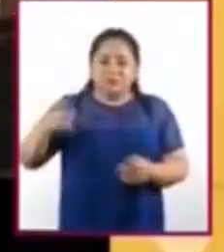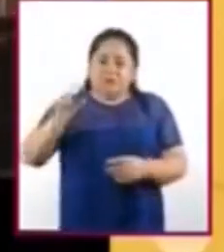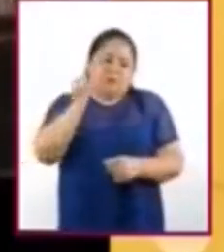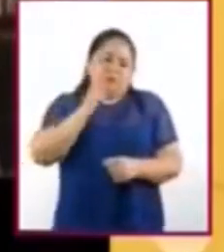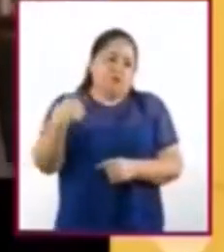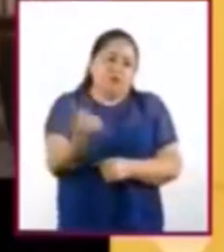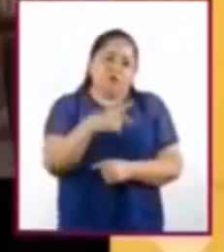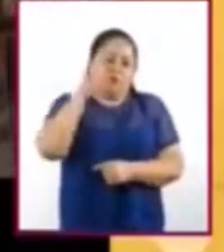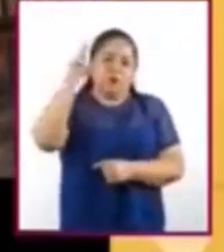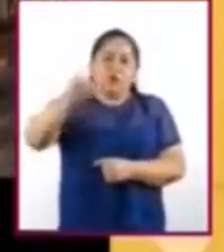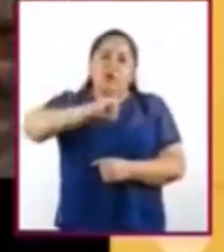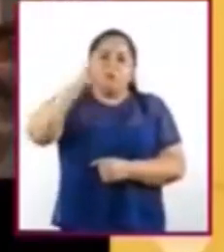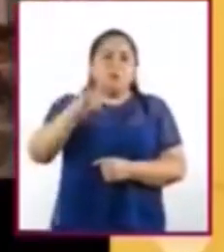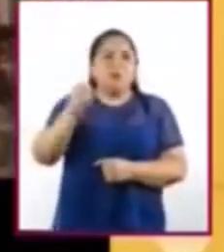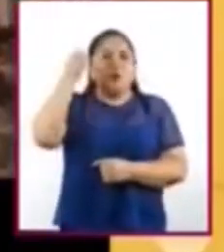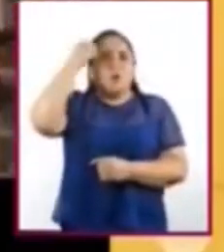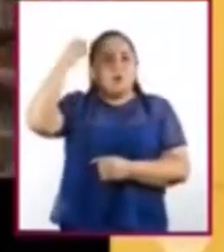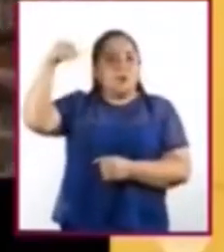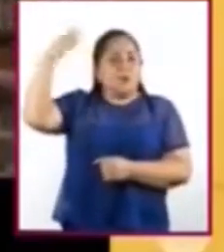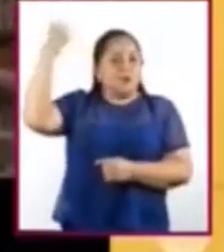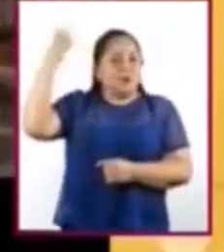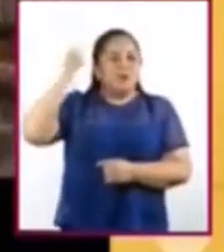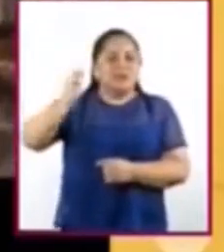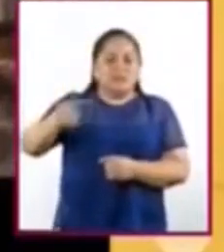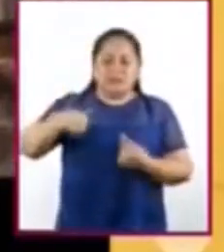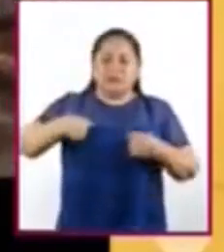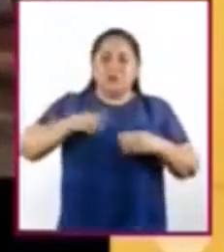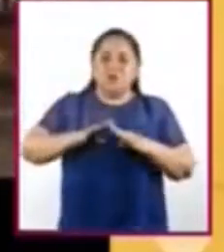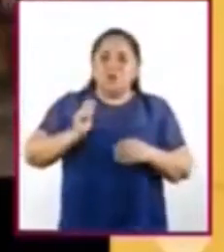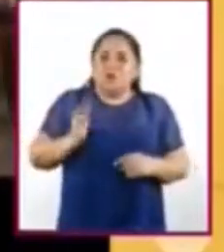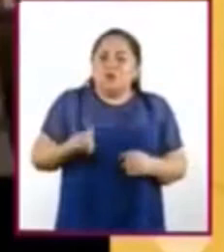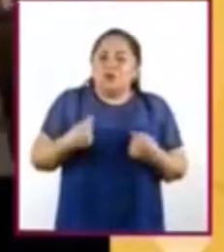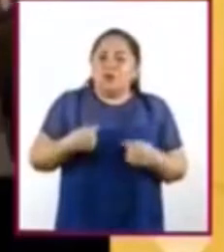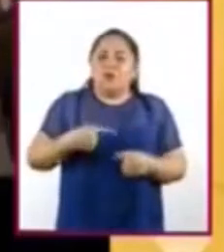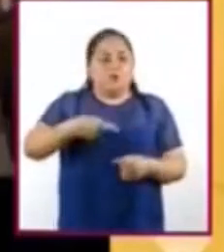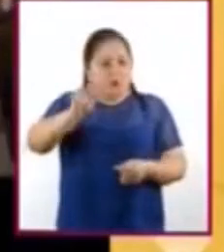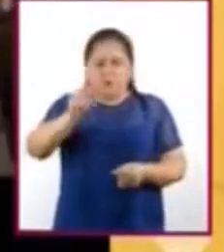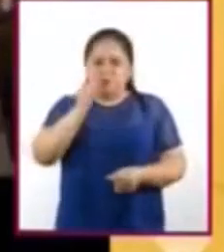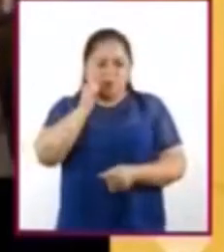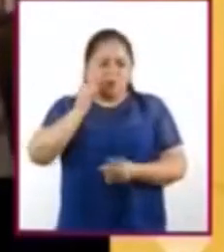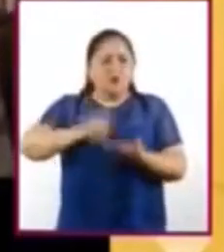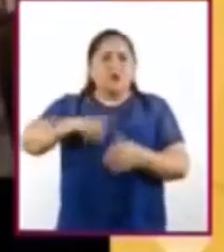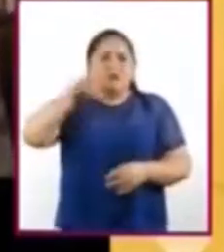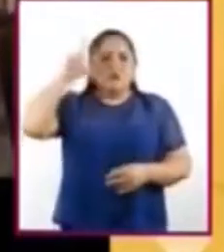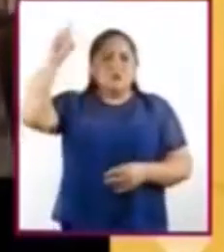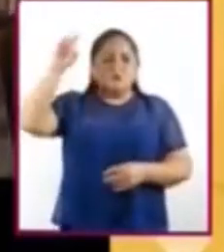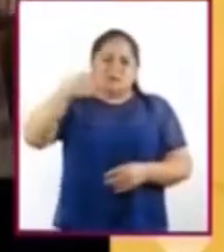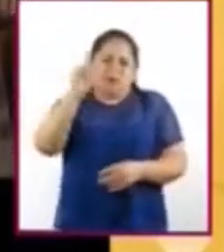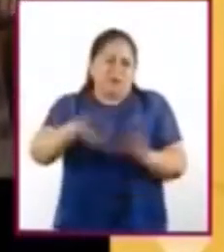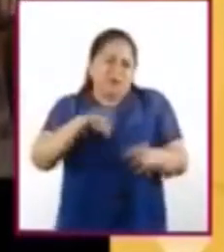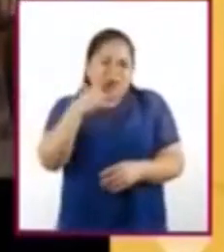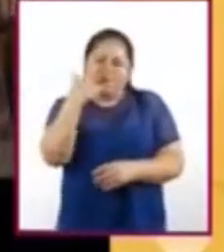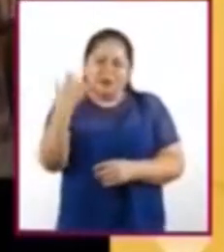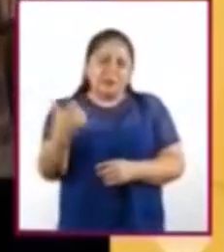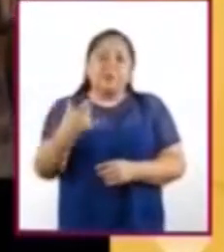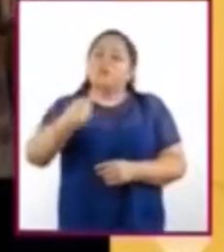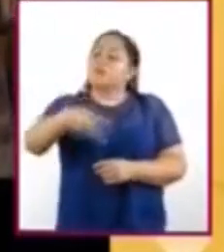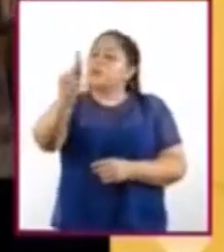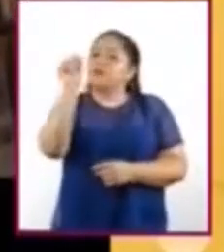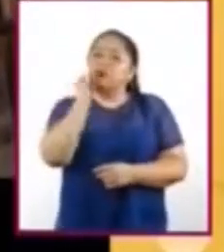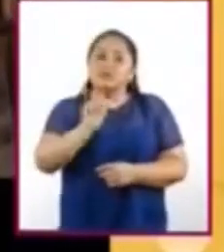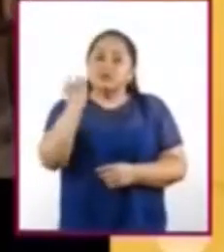soñamos, nunca olvidamos quiénes somos. Aunque estemos soñando y en condiciones muy raras,